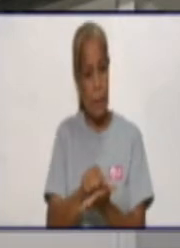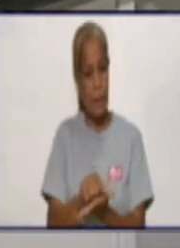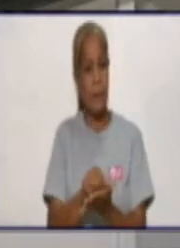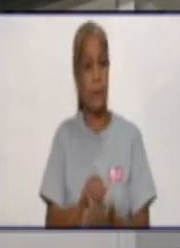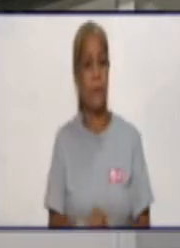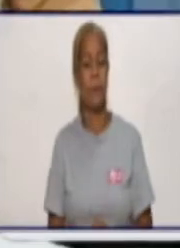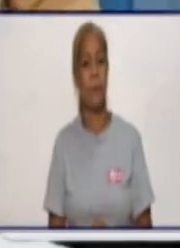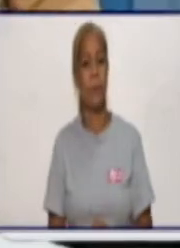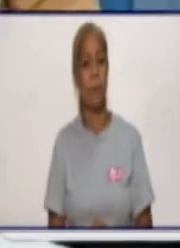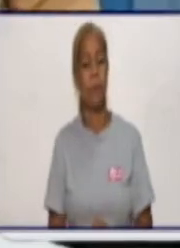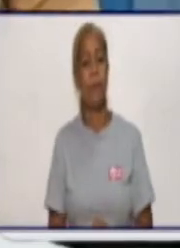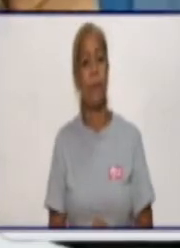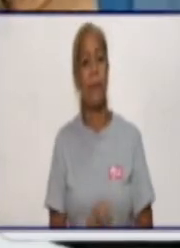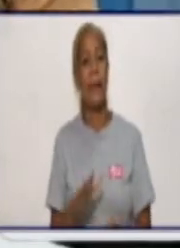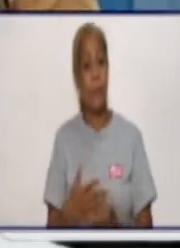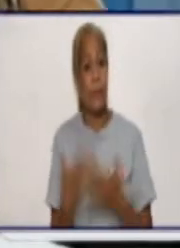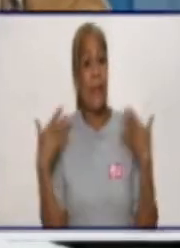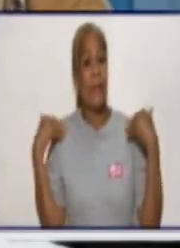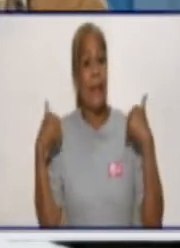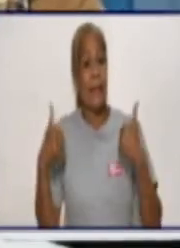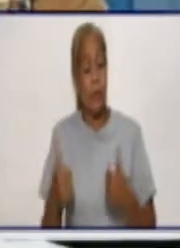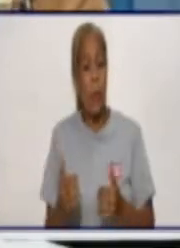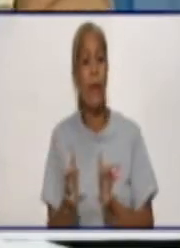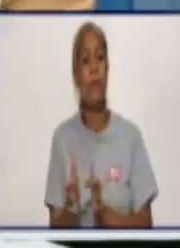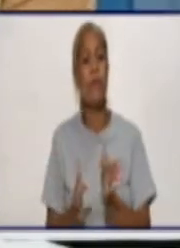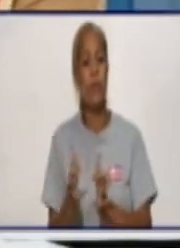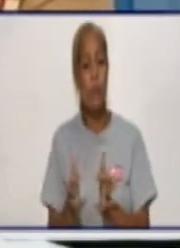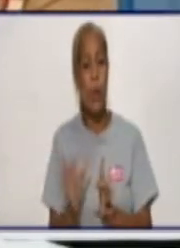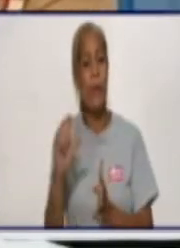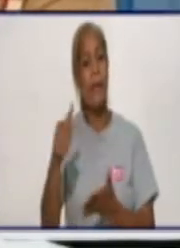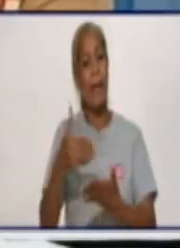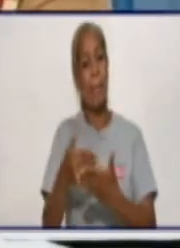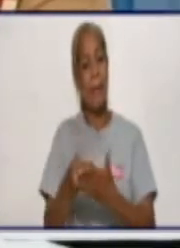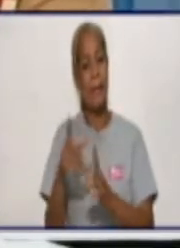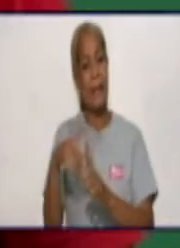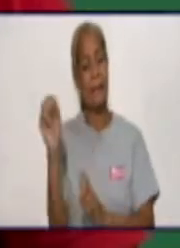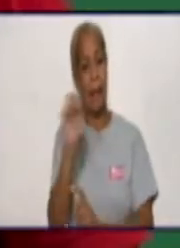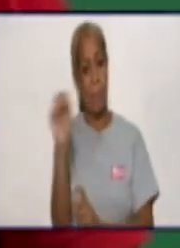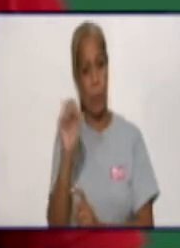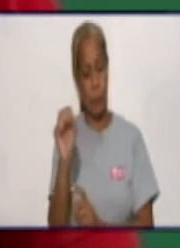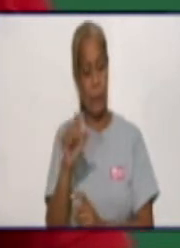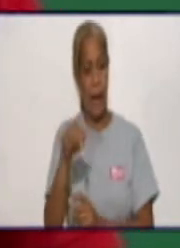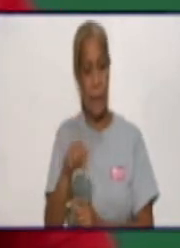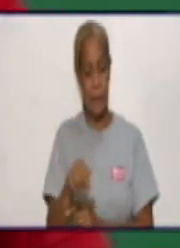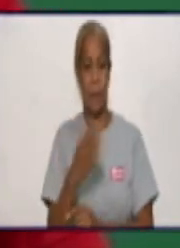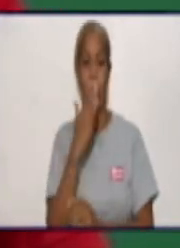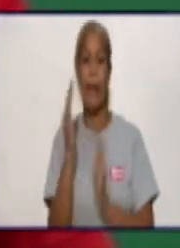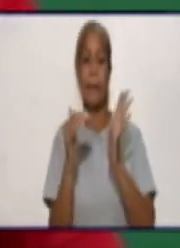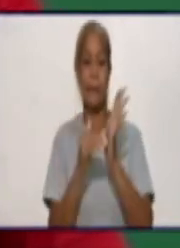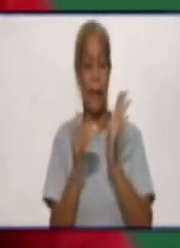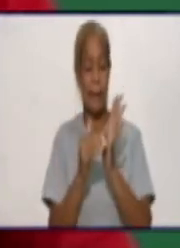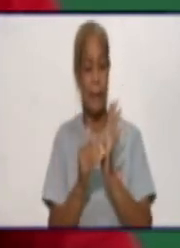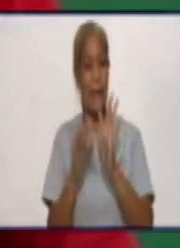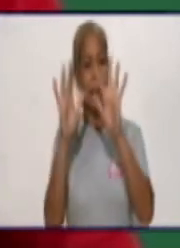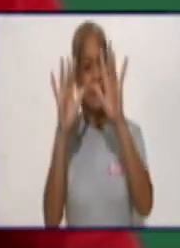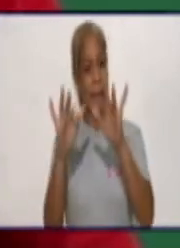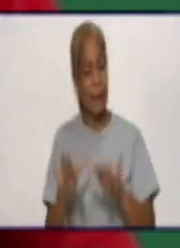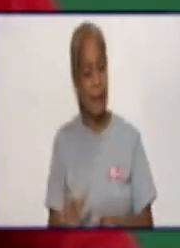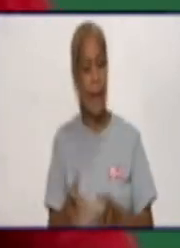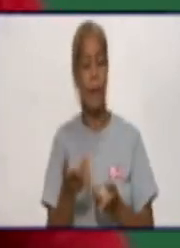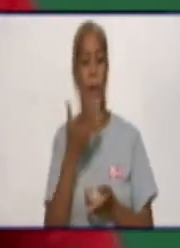carlos mardones mora director en funciones de la empresa provincial de transporte buenas tardes y buenas tardes es secretario más tarde gobernador